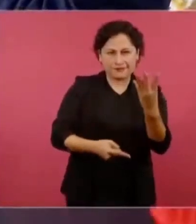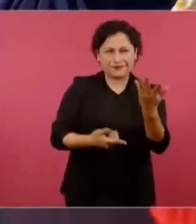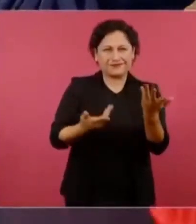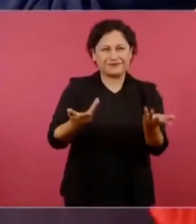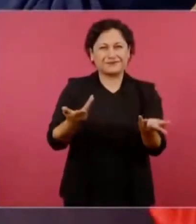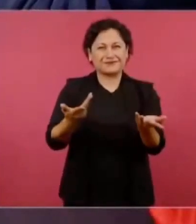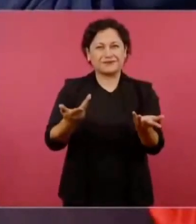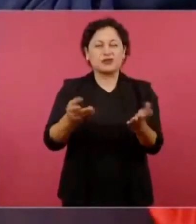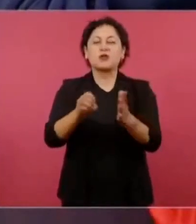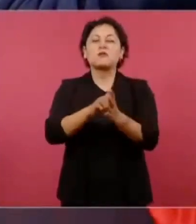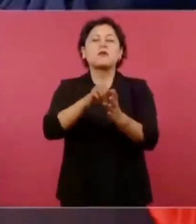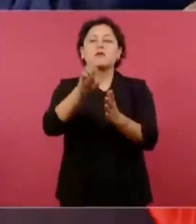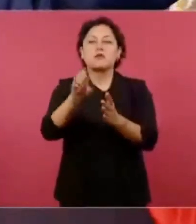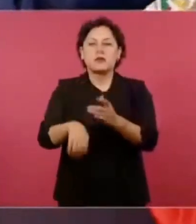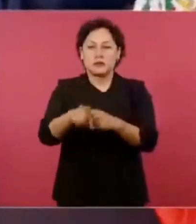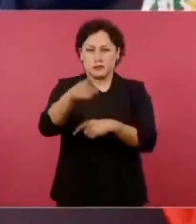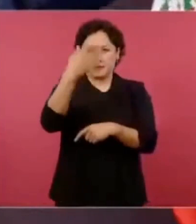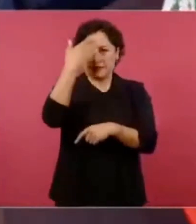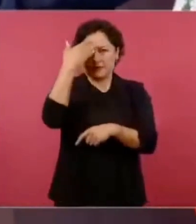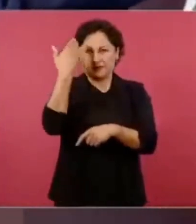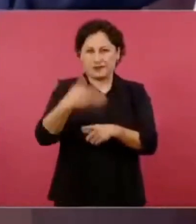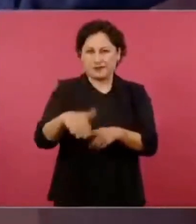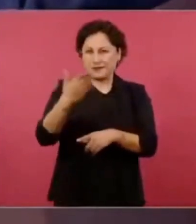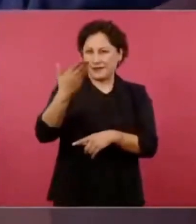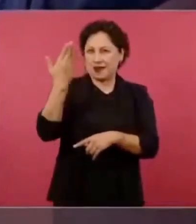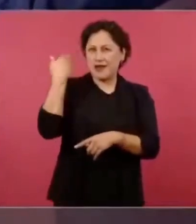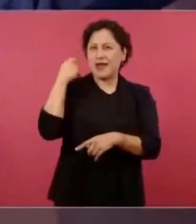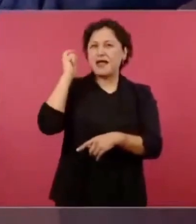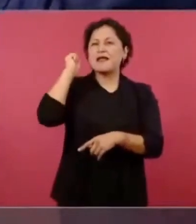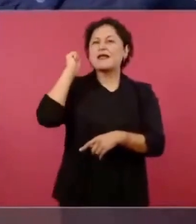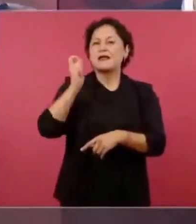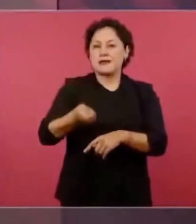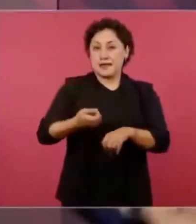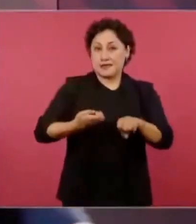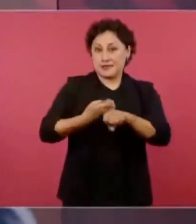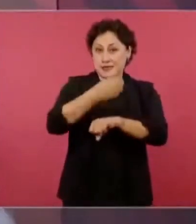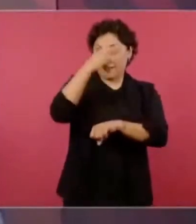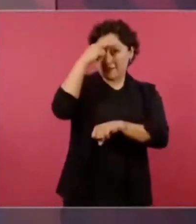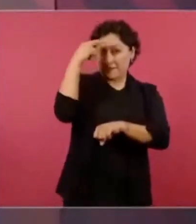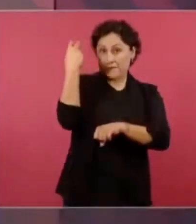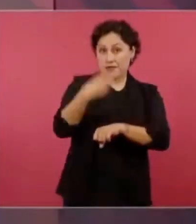de departamentos en el Estado de México,